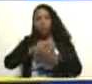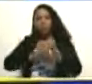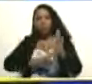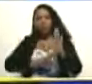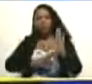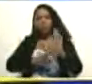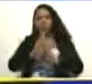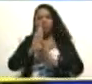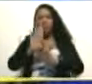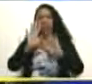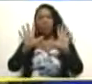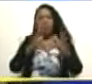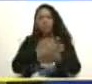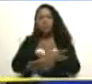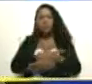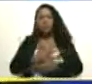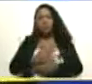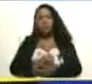los